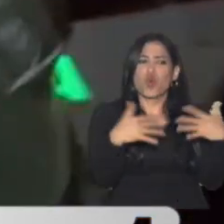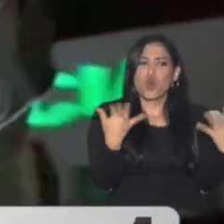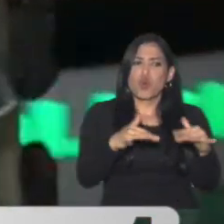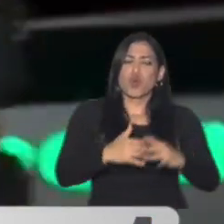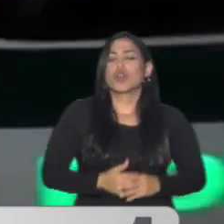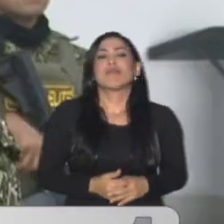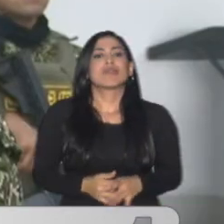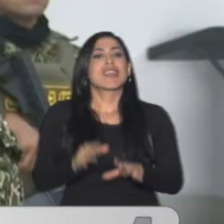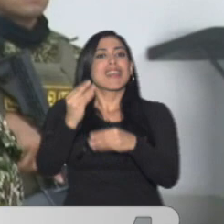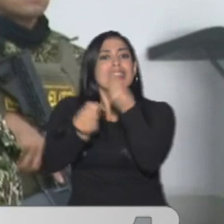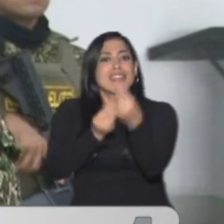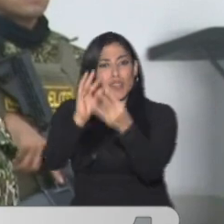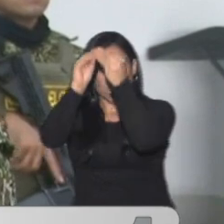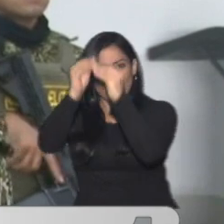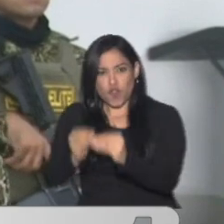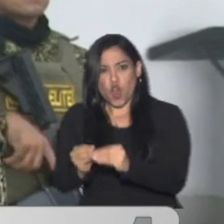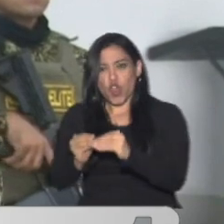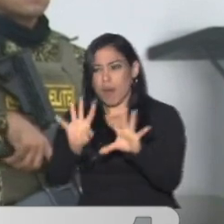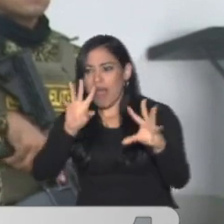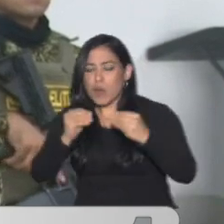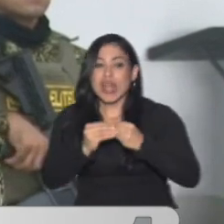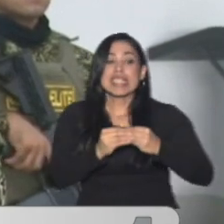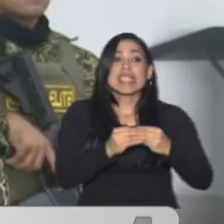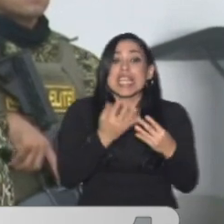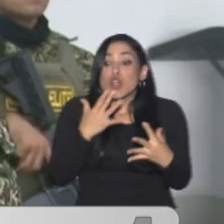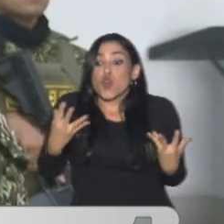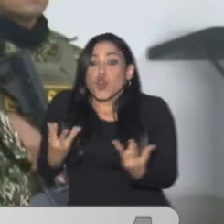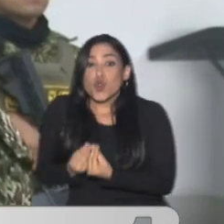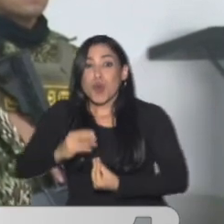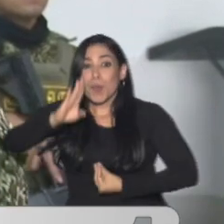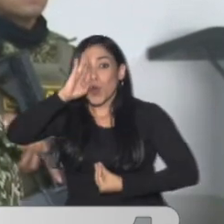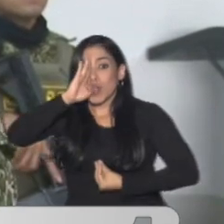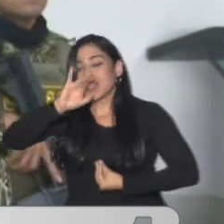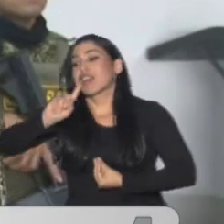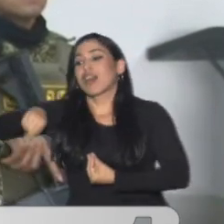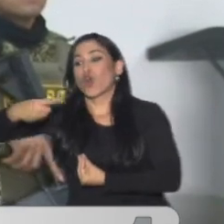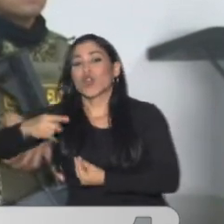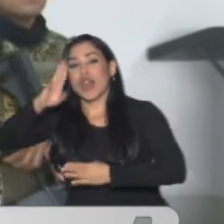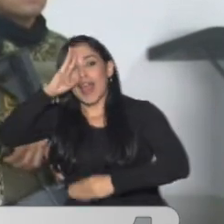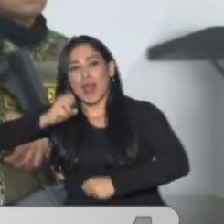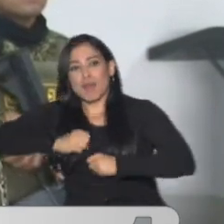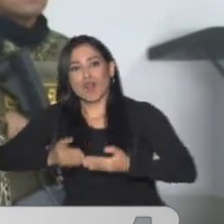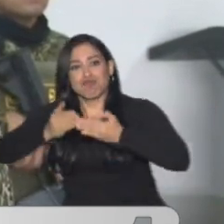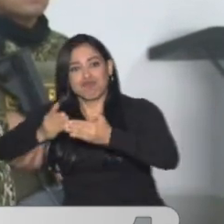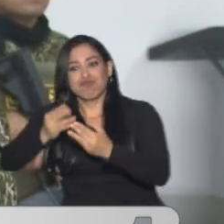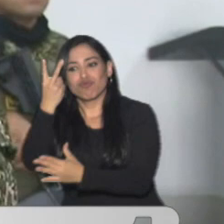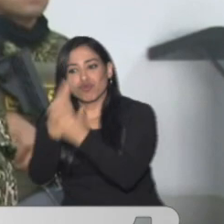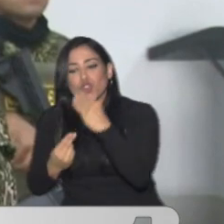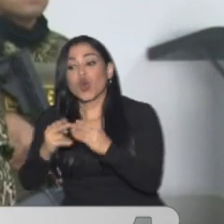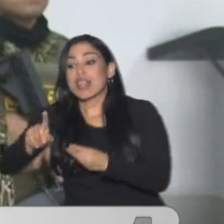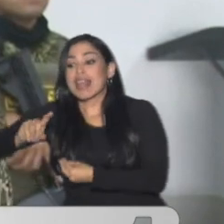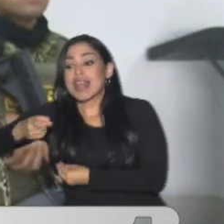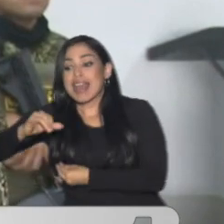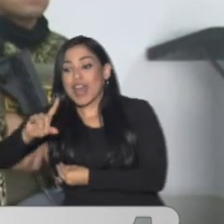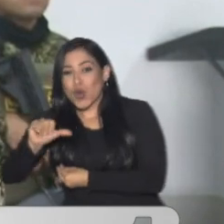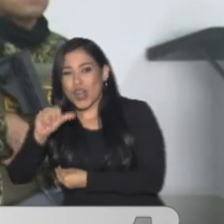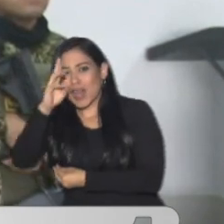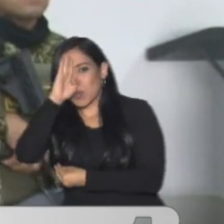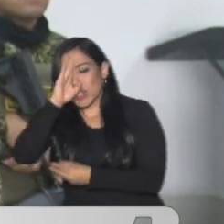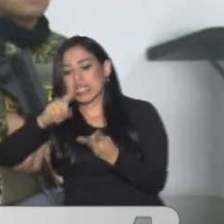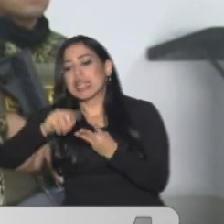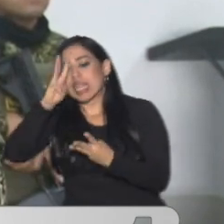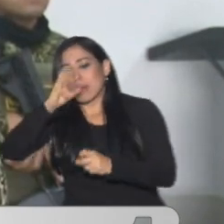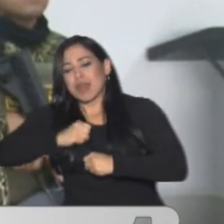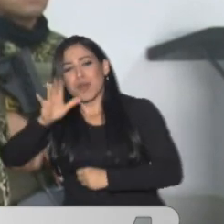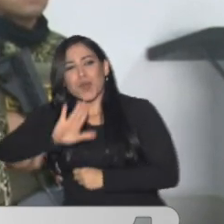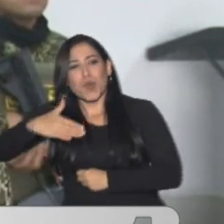forma en la que se articulan las capacidades de nuestra policía con nuestra armada a través de nuestros aulas de policía y aula militar